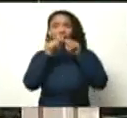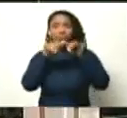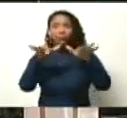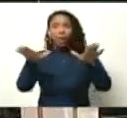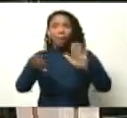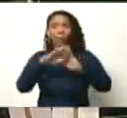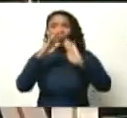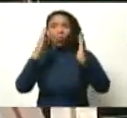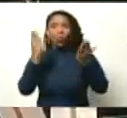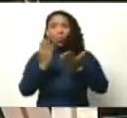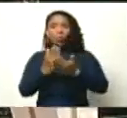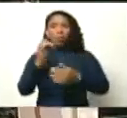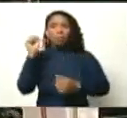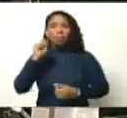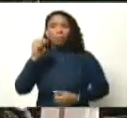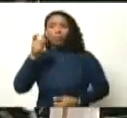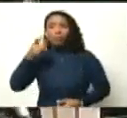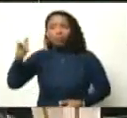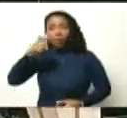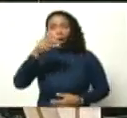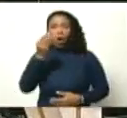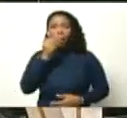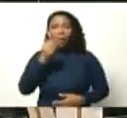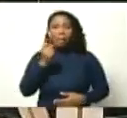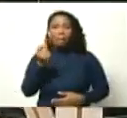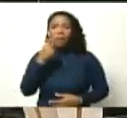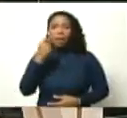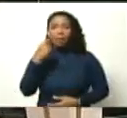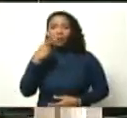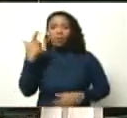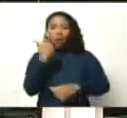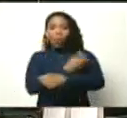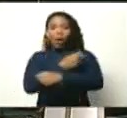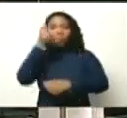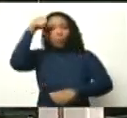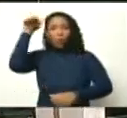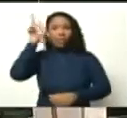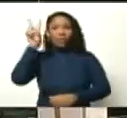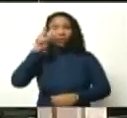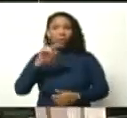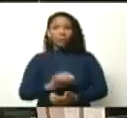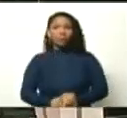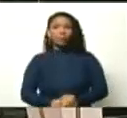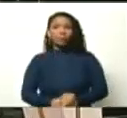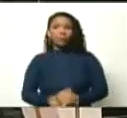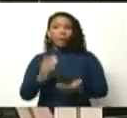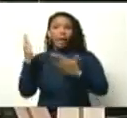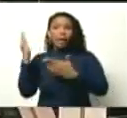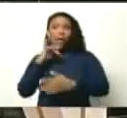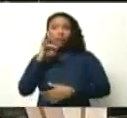mundo precisamente para buscar comida, medicinas y vacunas para el pueblo venezolano. Es parte de la